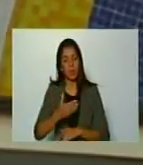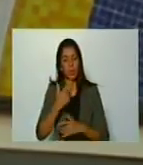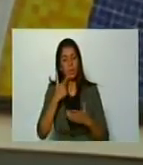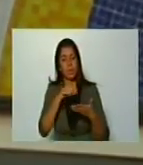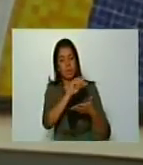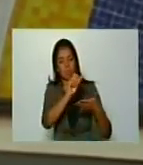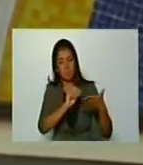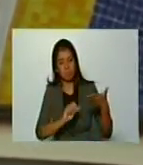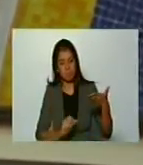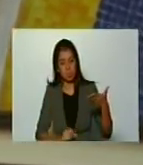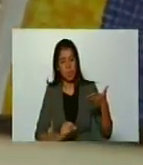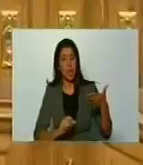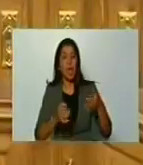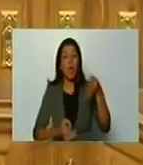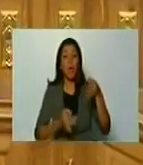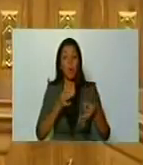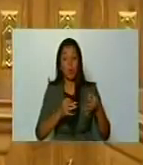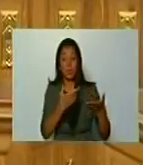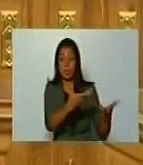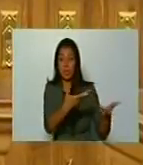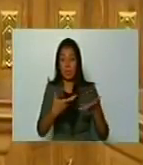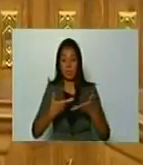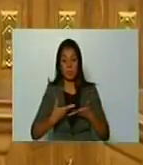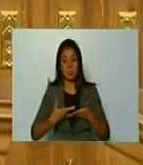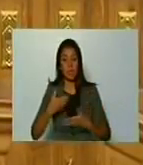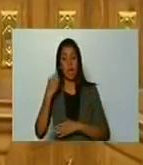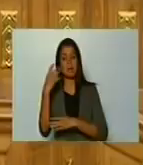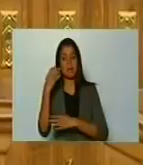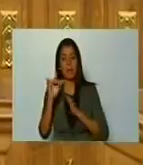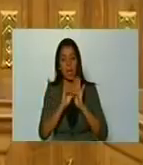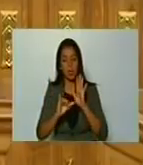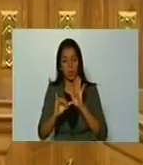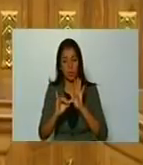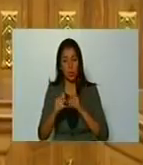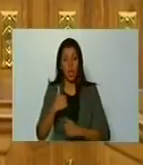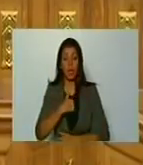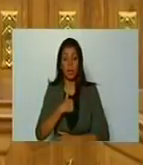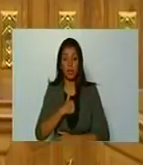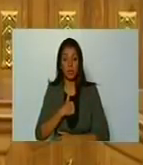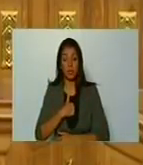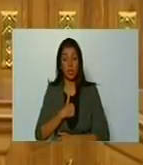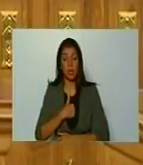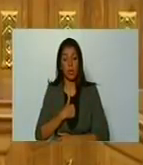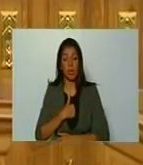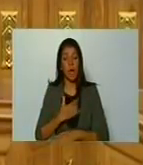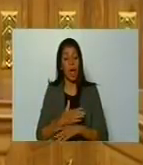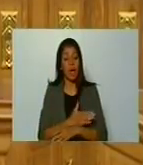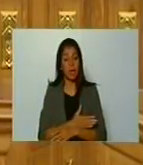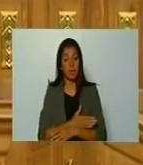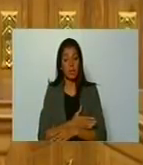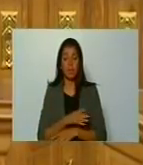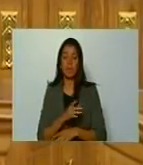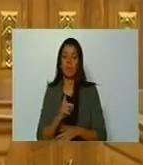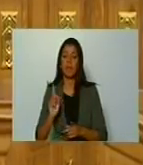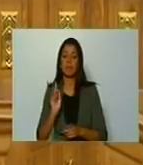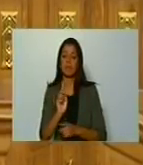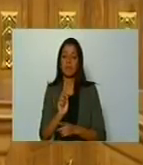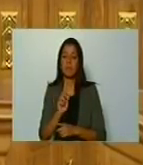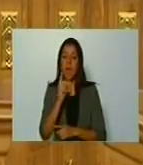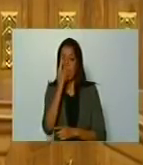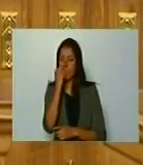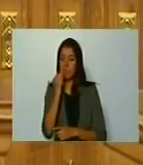comunicación enviada a la Asamblea Nacional Constituyente. Yo, antes de dar la palabra al fiscal general de la República,